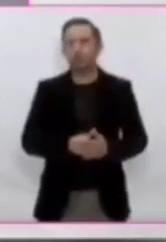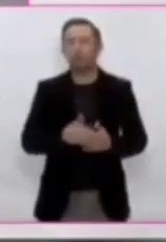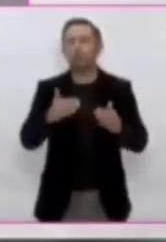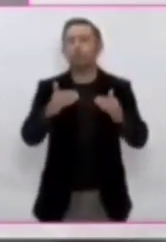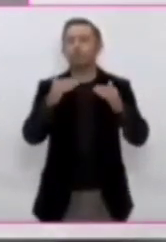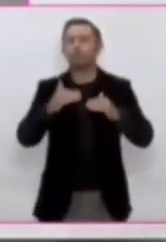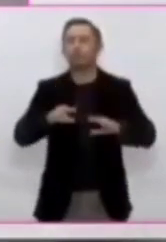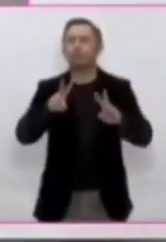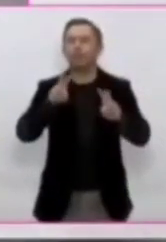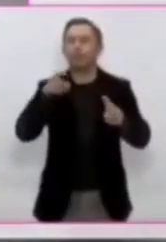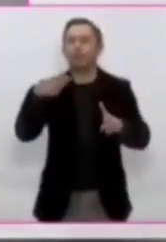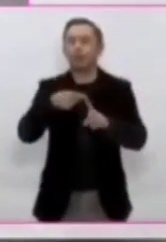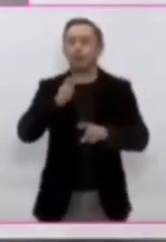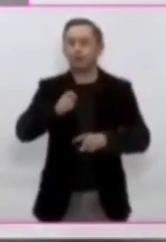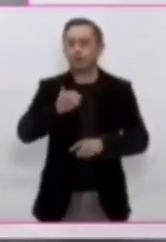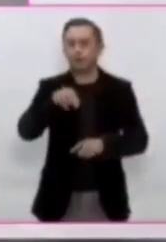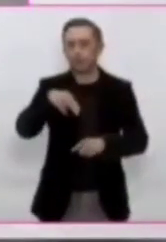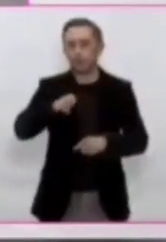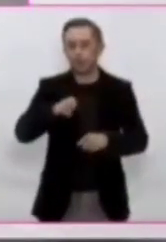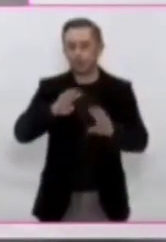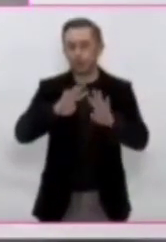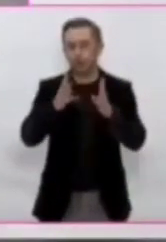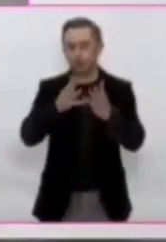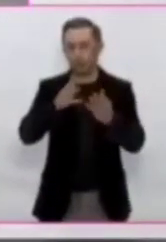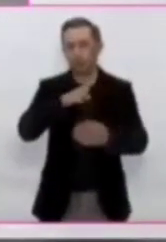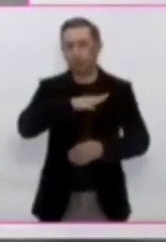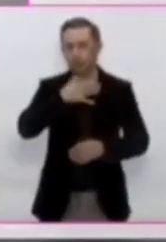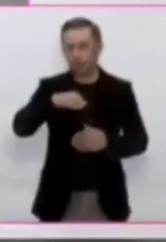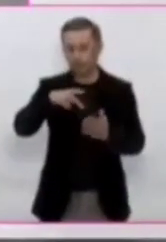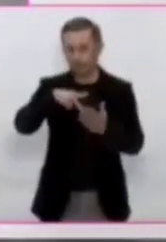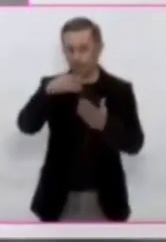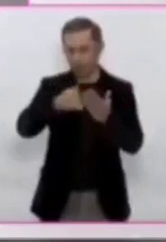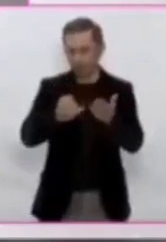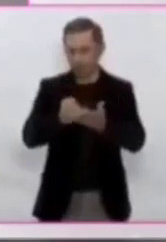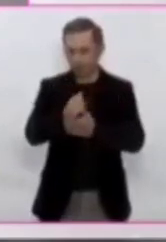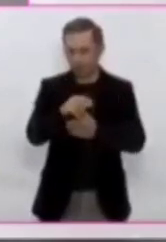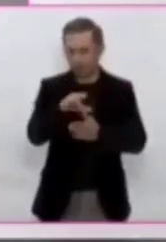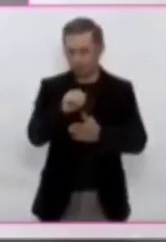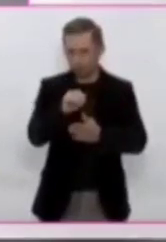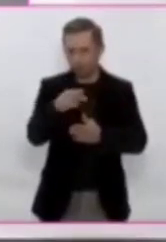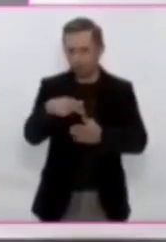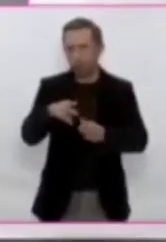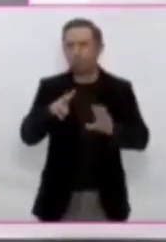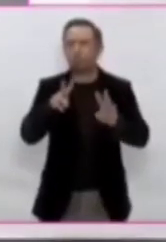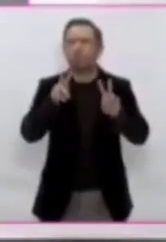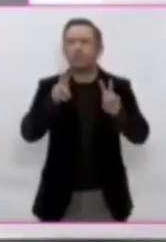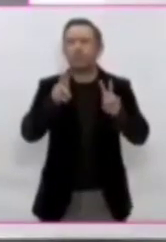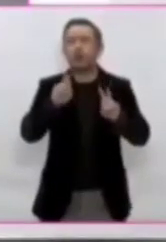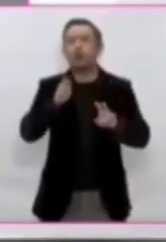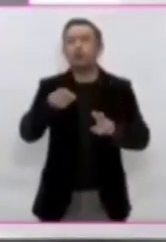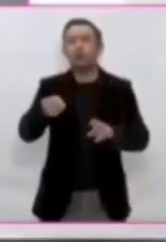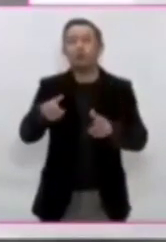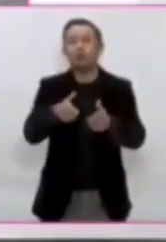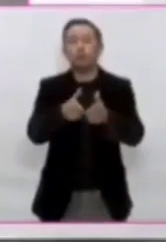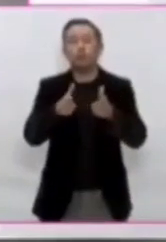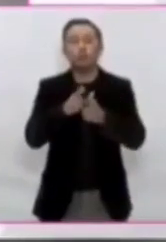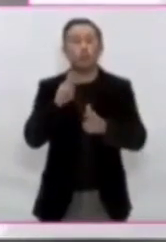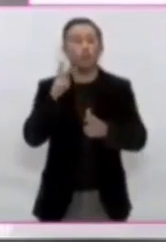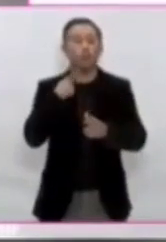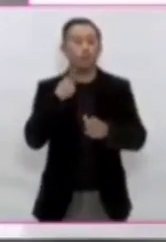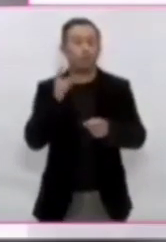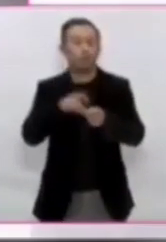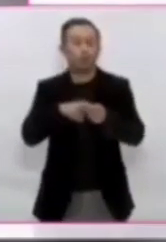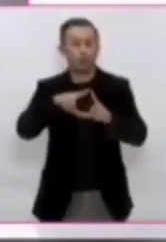es el relativo al proyecto de resolución del Consejo General del Instituto Nacional Electoral sobre la solicitud de registro como partido político